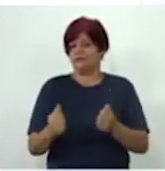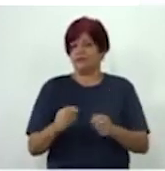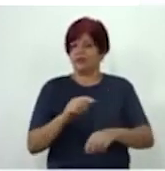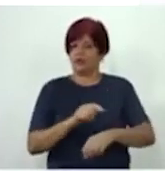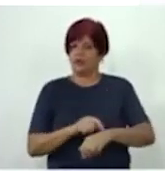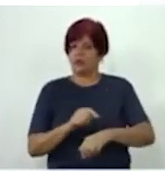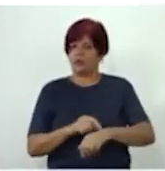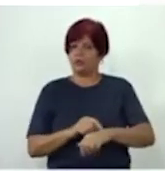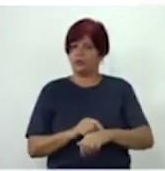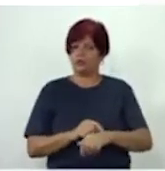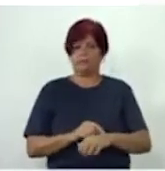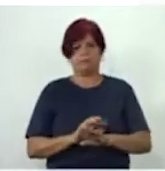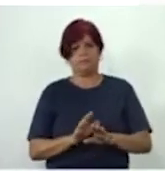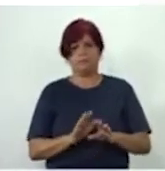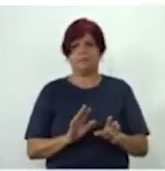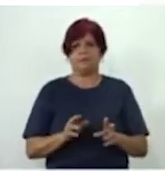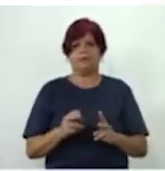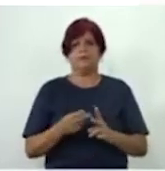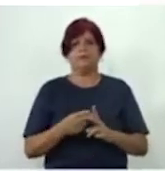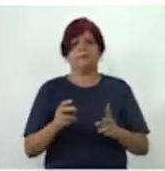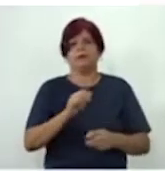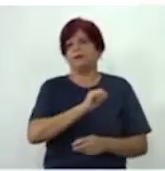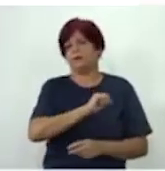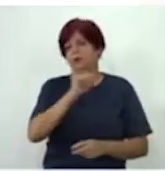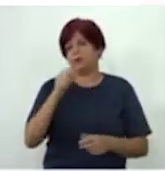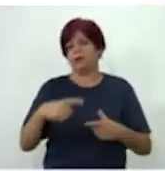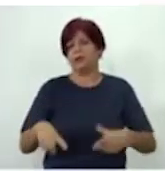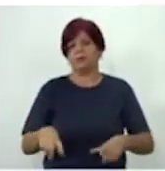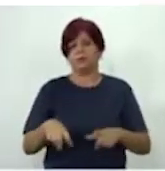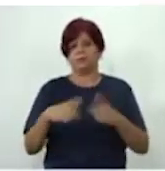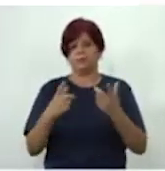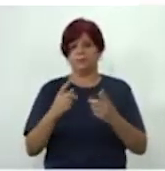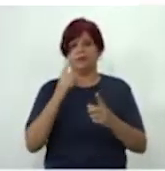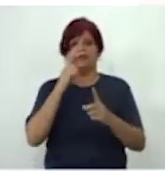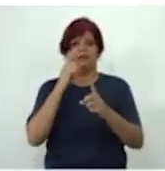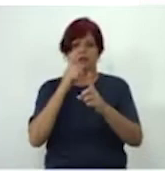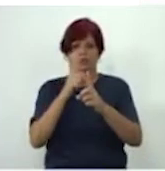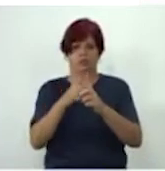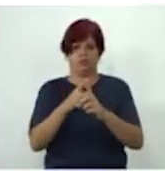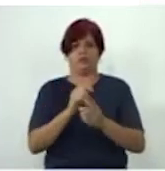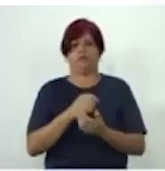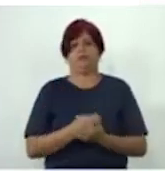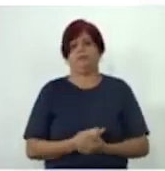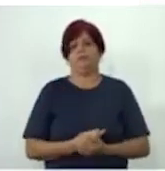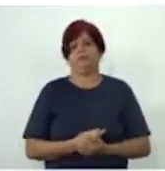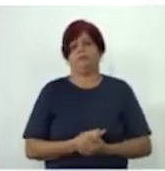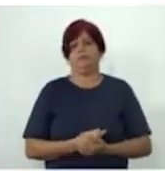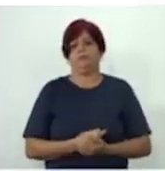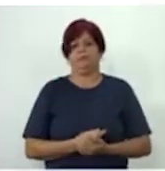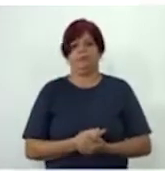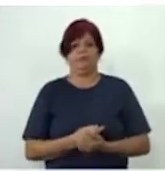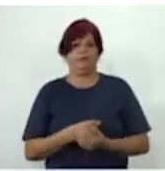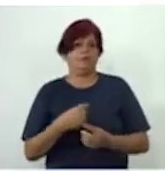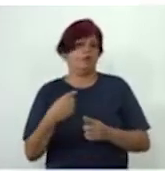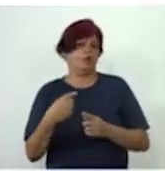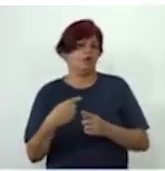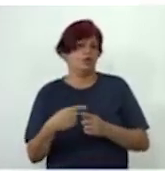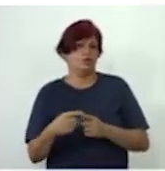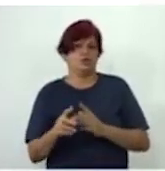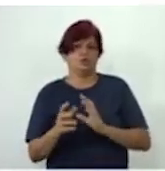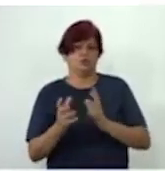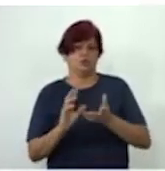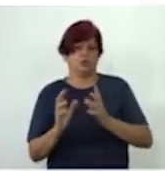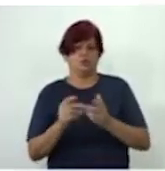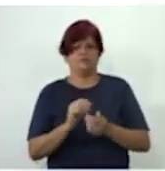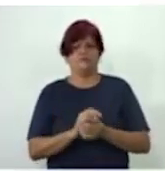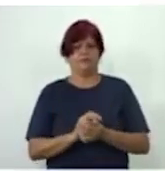tiempo establecido para lograr cumplir los objetivos planteados. Podemos mencionar también, y